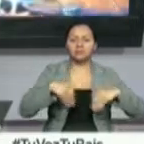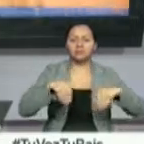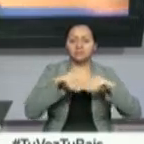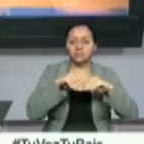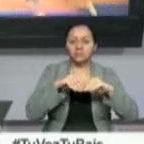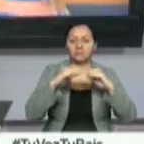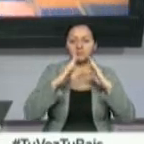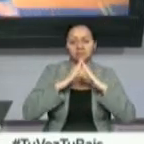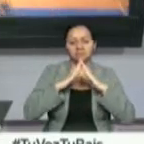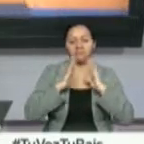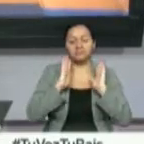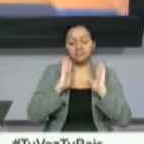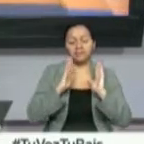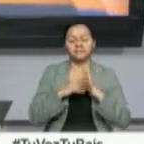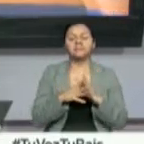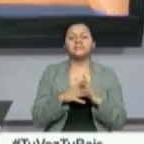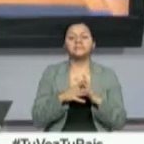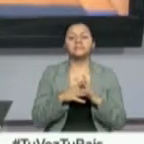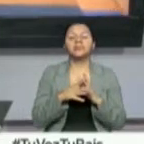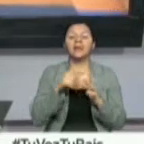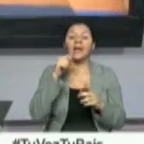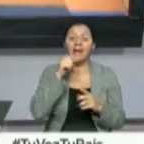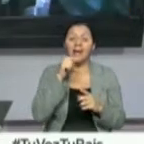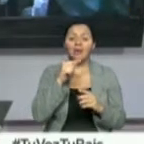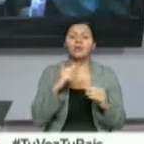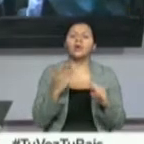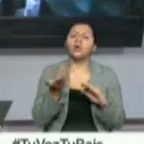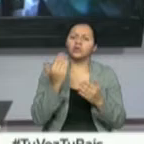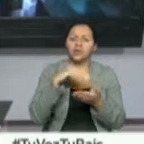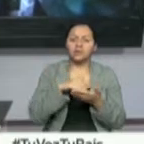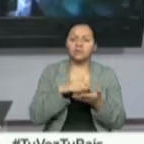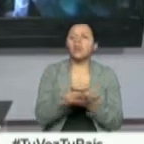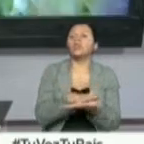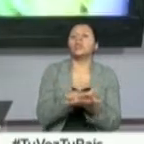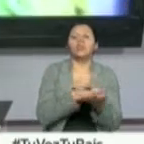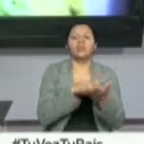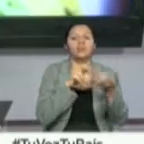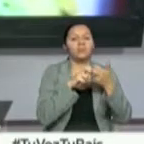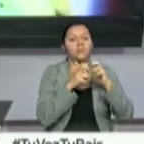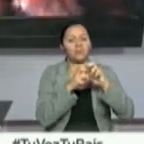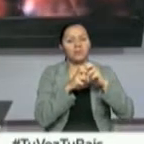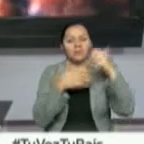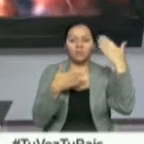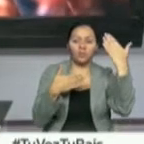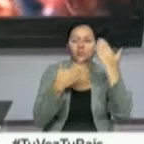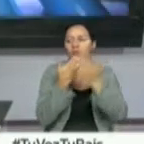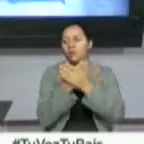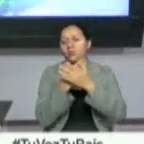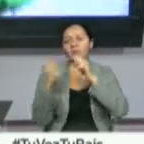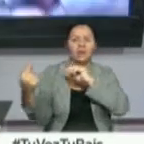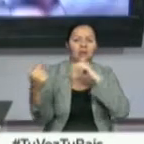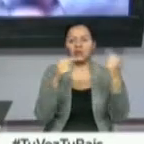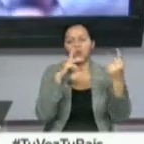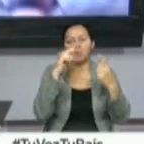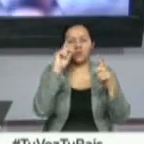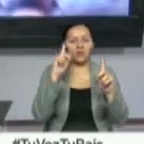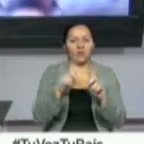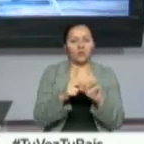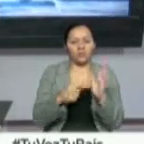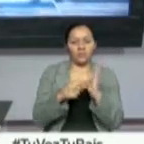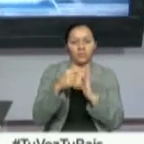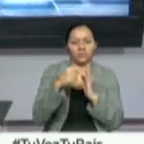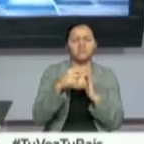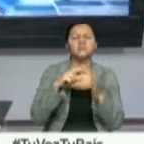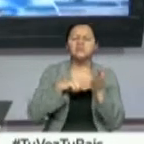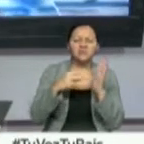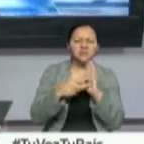las tierras y fijación de tributos con ello nuevamente se abre una nueva discusión política económica sobre el tema tributario pero